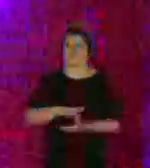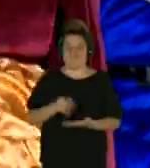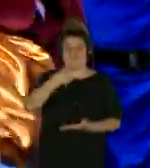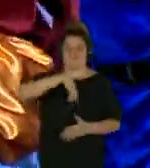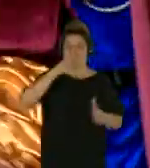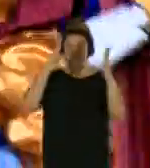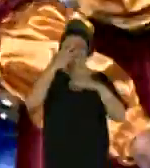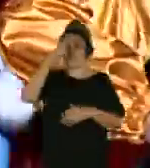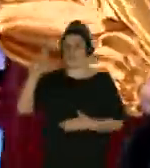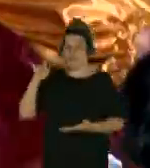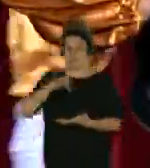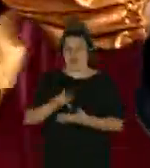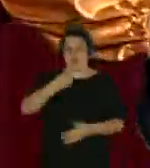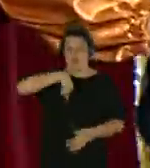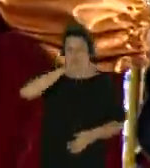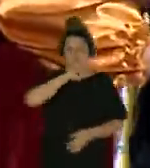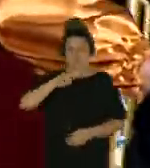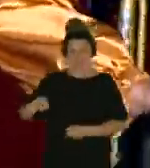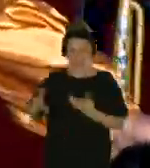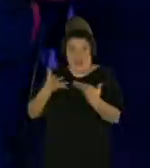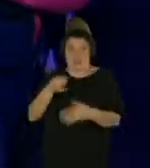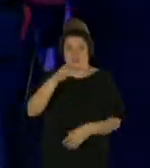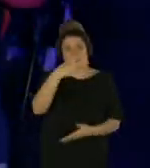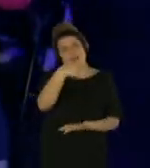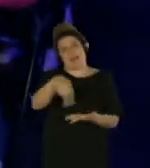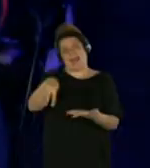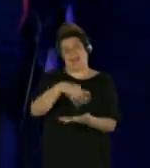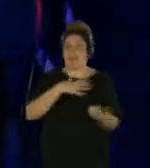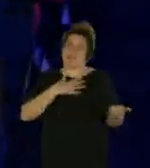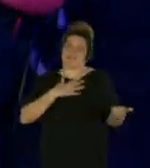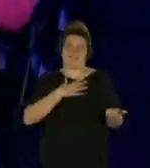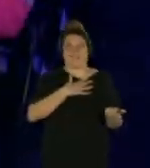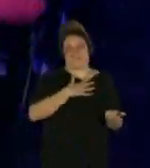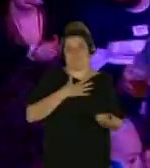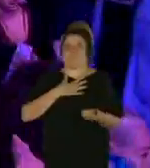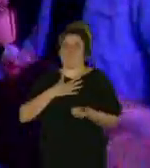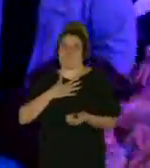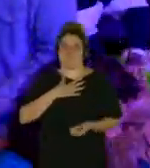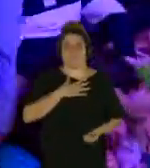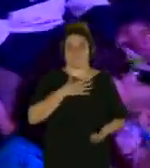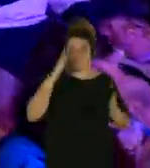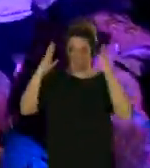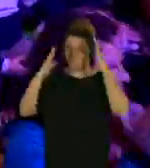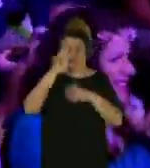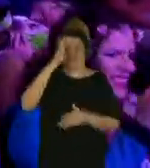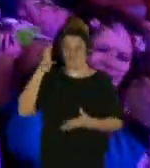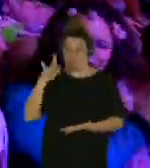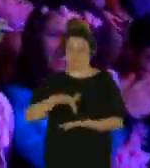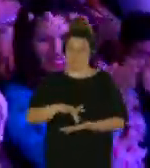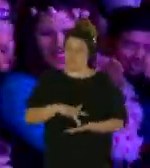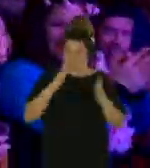carnaval. Tú bailas con este ritmo que trae la Ni Fu ni Fa. ¡Oh! El